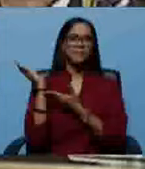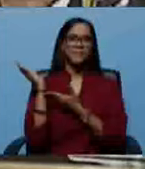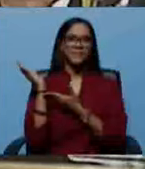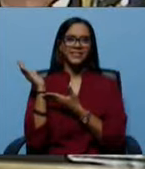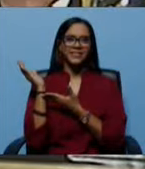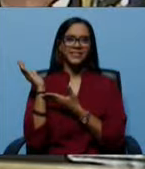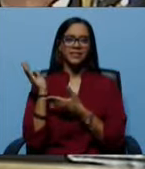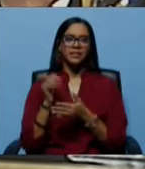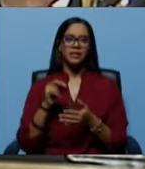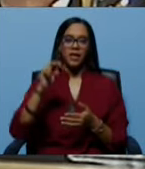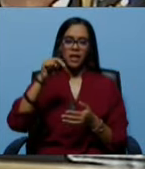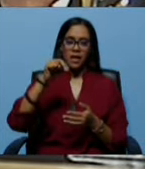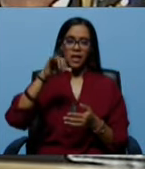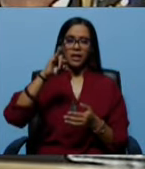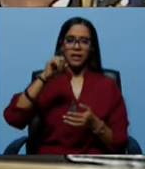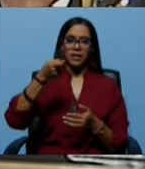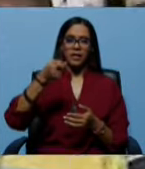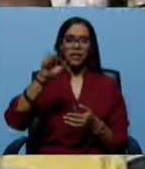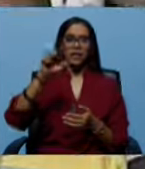presente, Nigel Berroyeta,